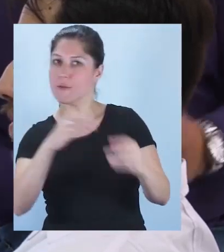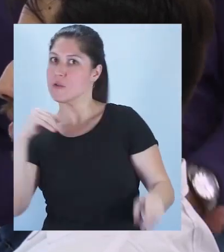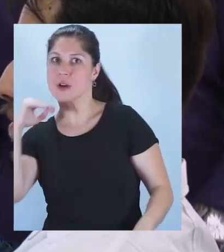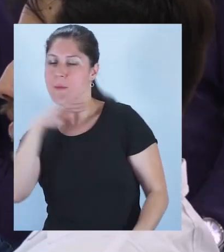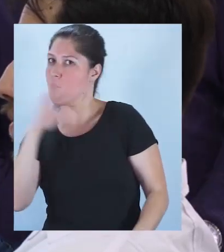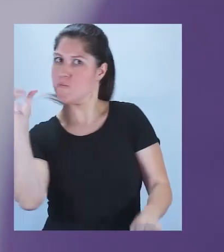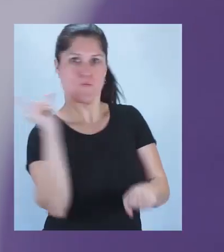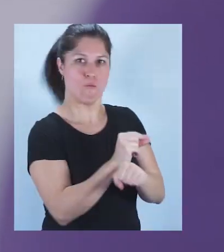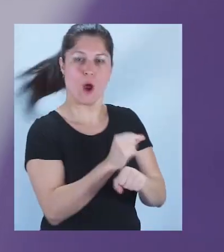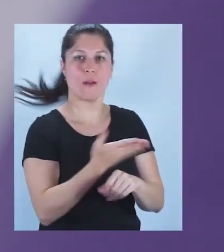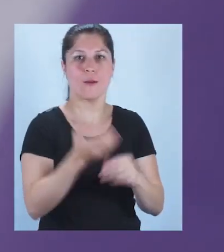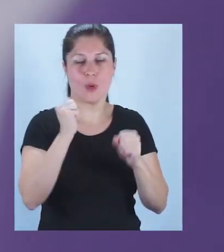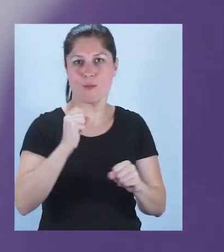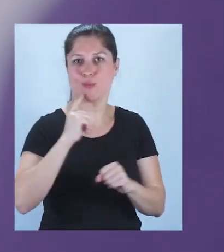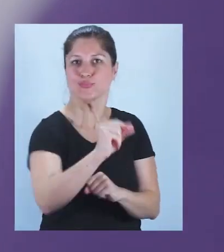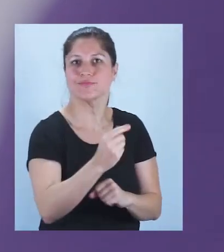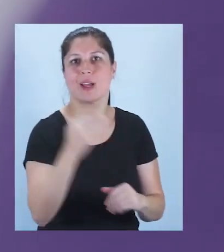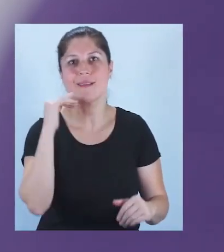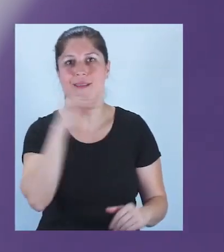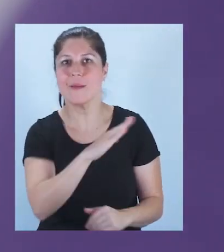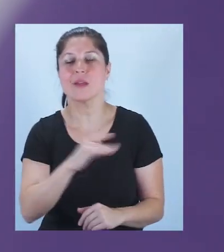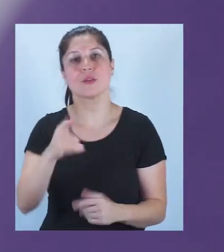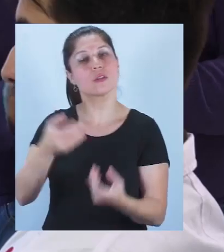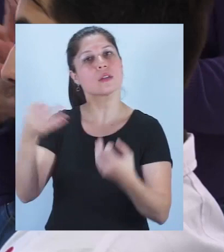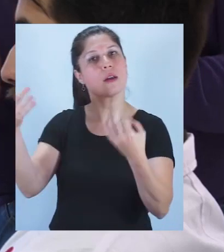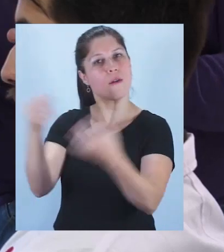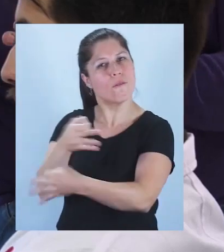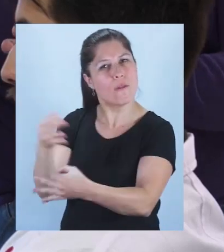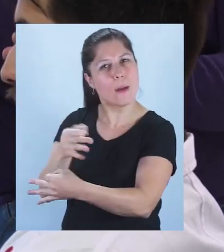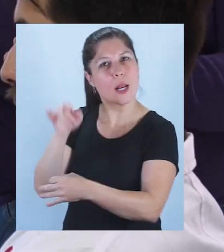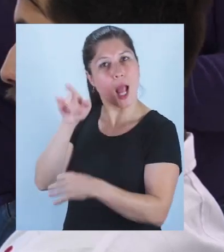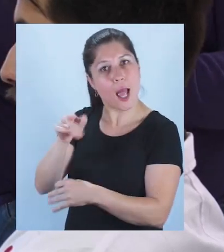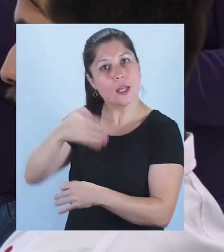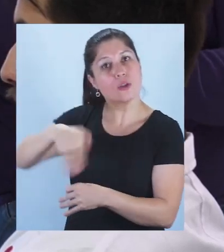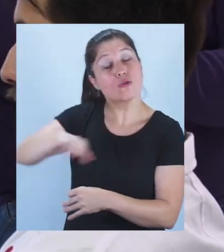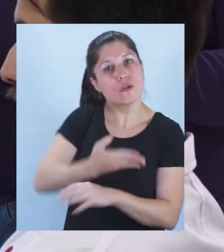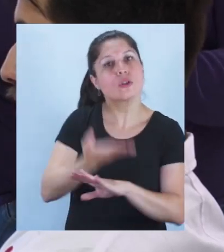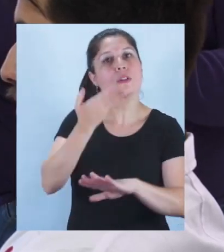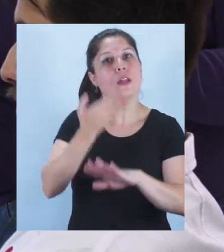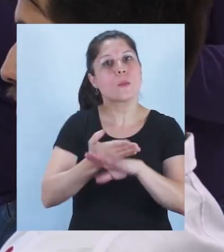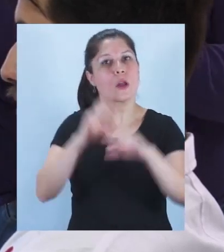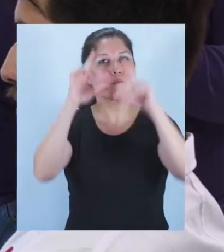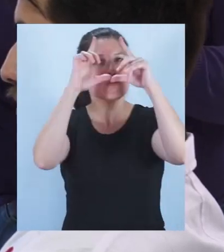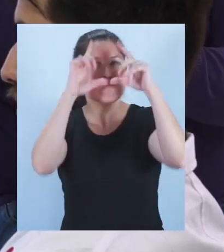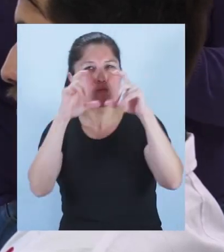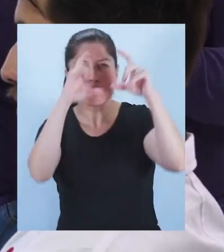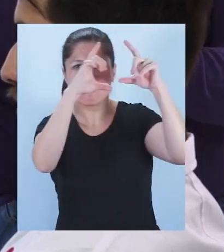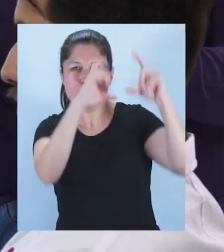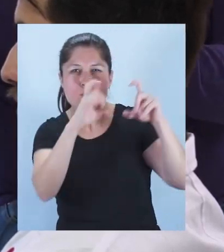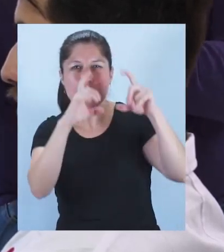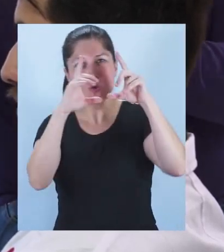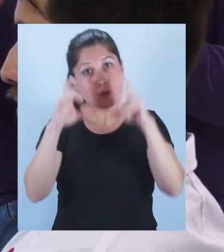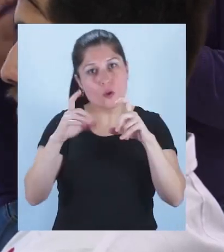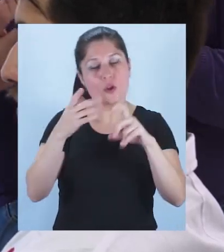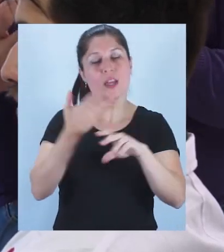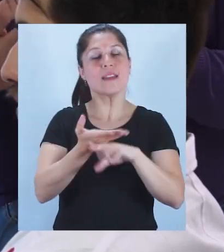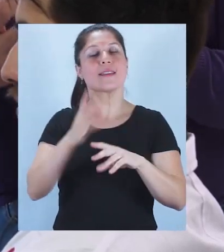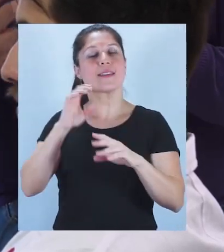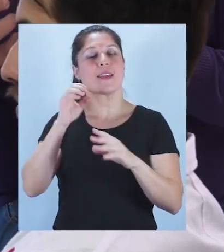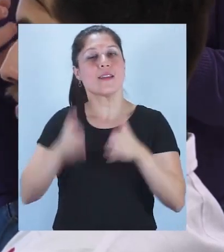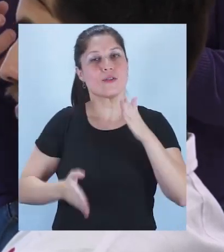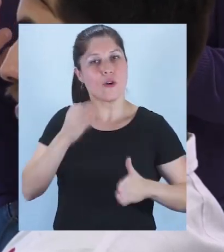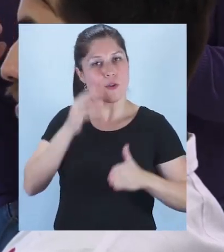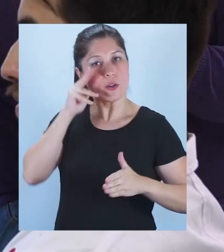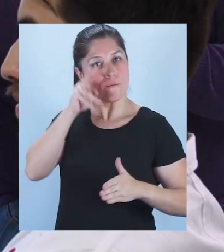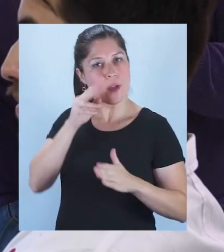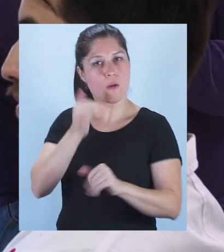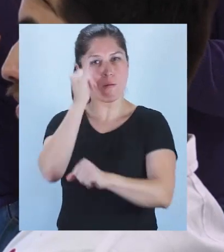así podamos salvarnos. Lo que vamos a hacer y lo que te va a explicar Carlos es que nosotros estamos tomando imágenes que el robot va a ver a través de